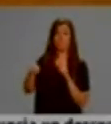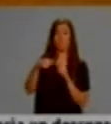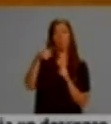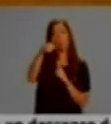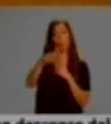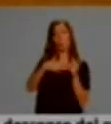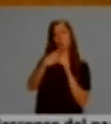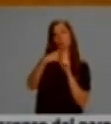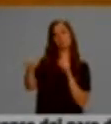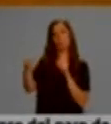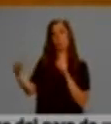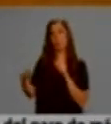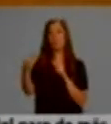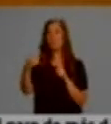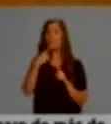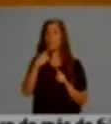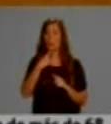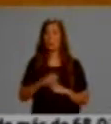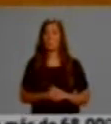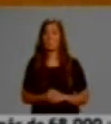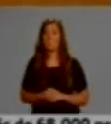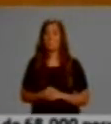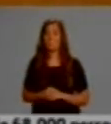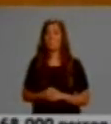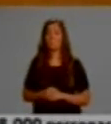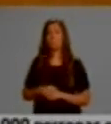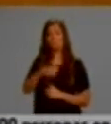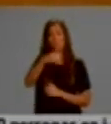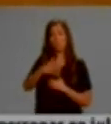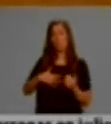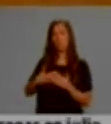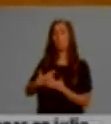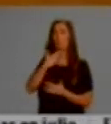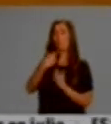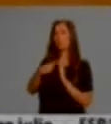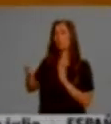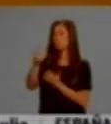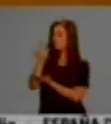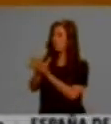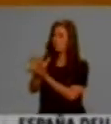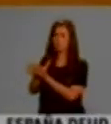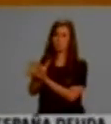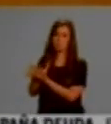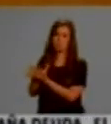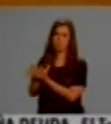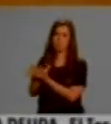envió al señor Bárcenas. Usted le decía al señor Bárcenas, tranquilo,